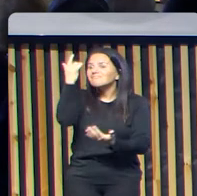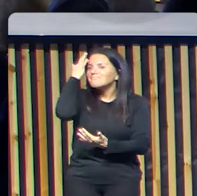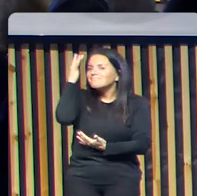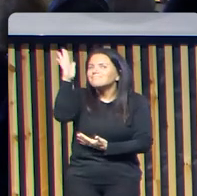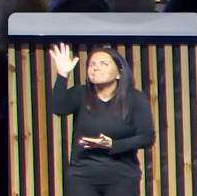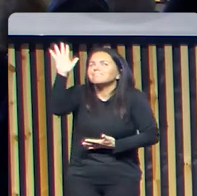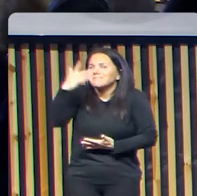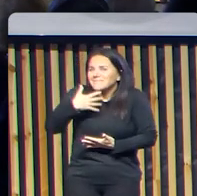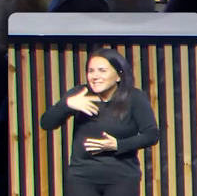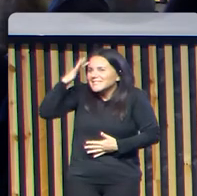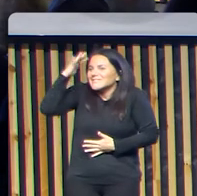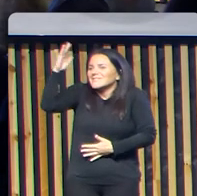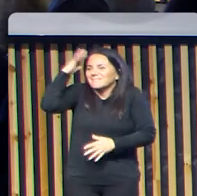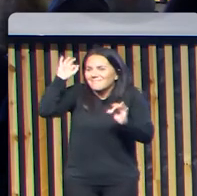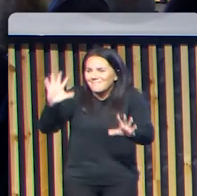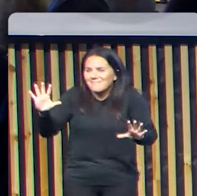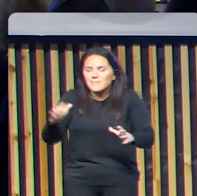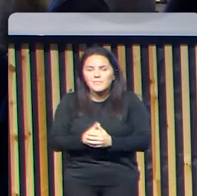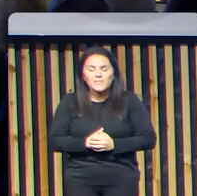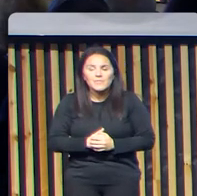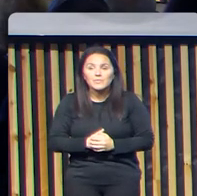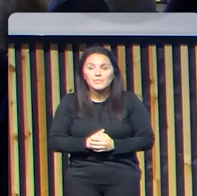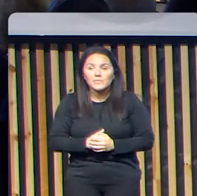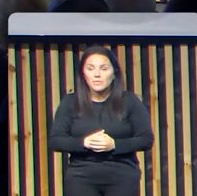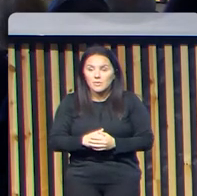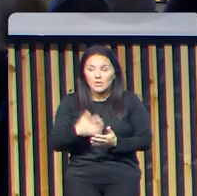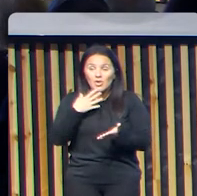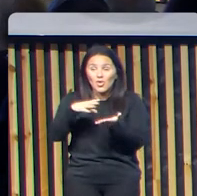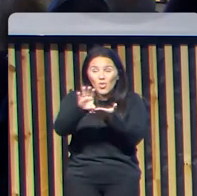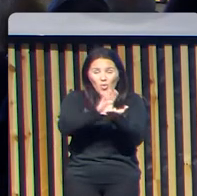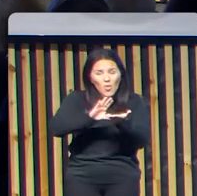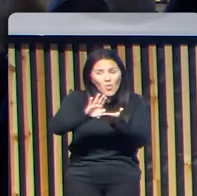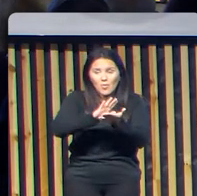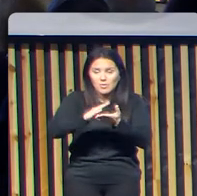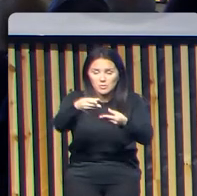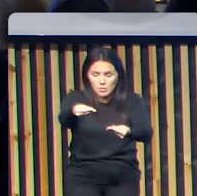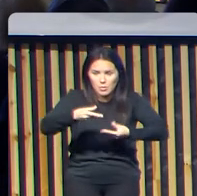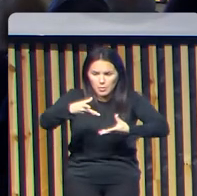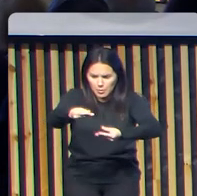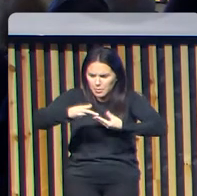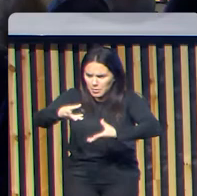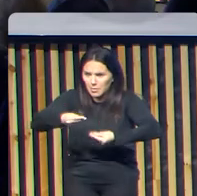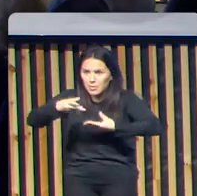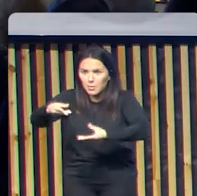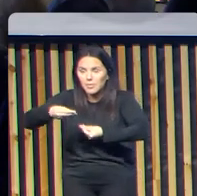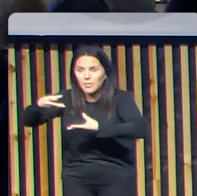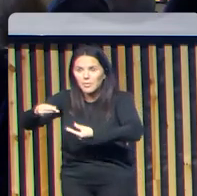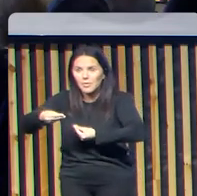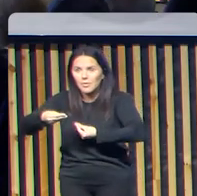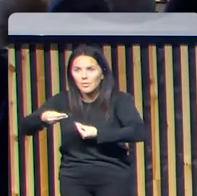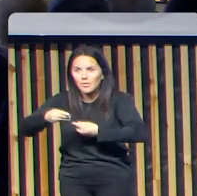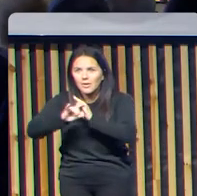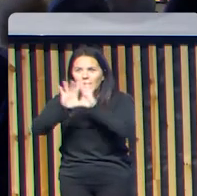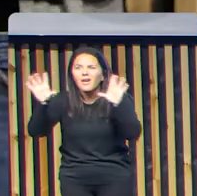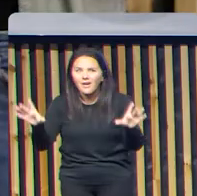puestos a soñar imaginaos que todos los documentos que pasan por nuestras manos fueran